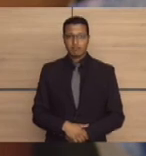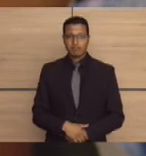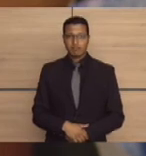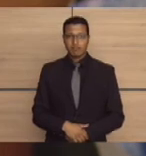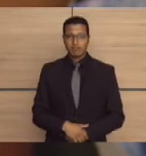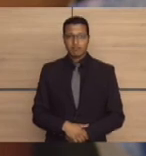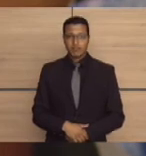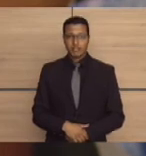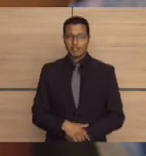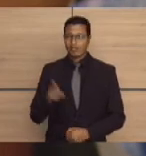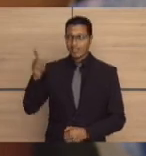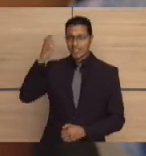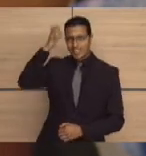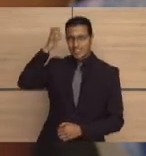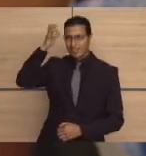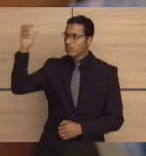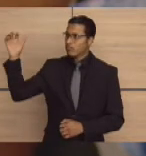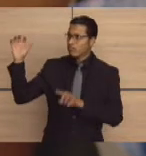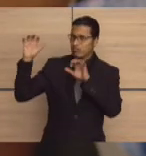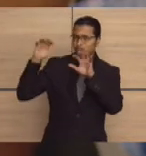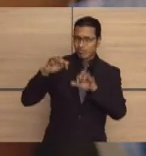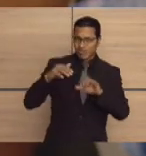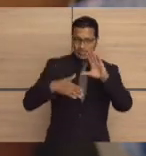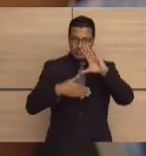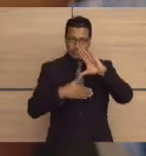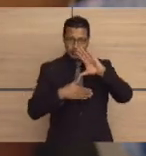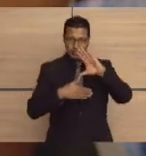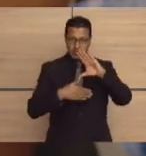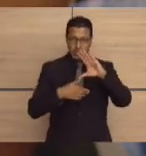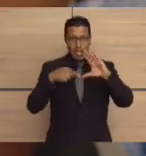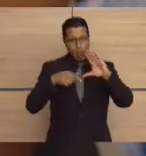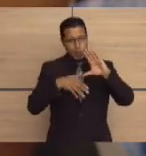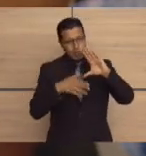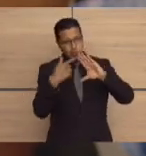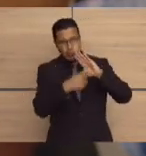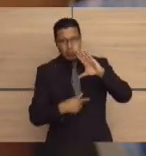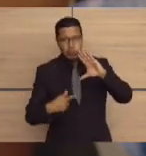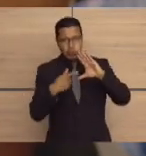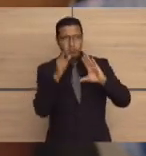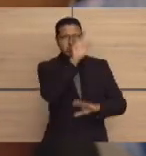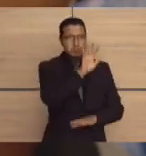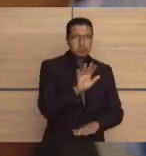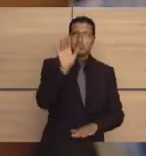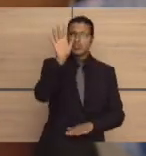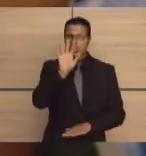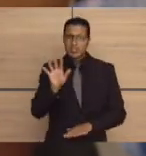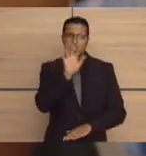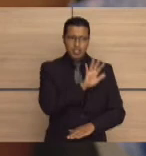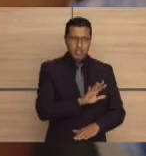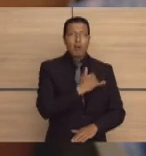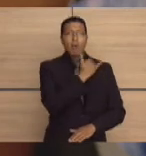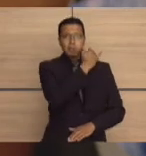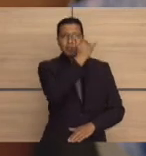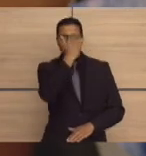A la llegada de los europeos, había en América regiones que ya habían